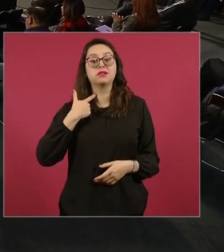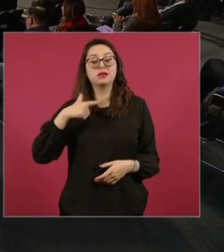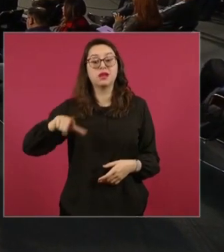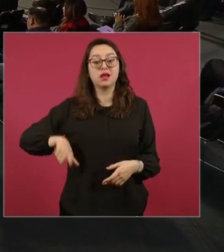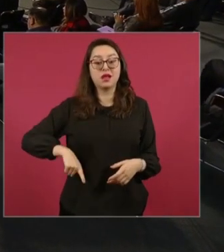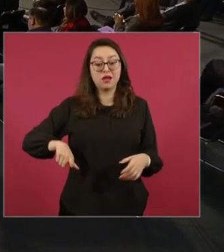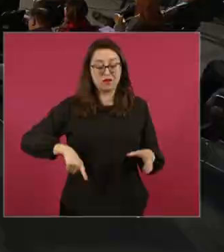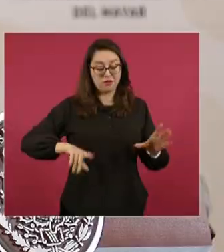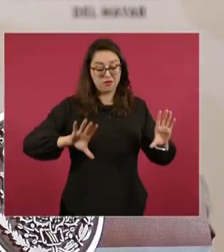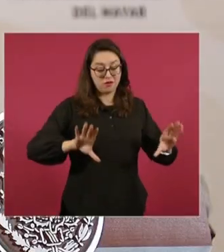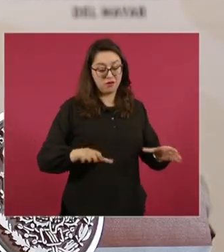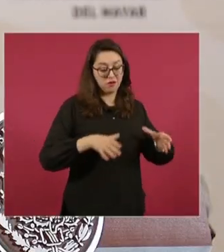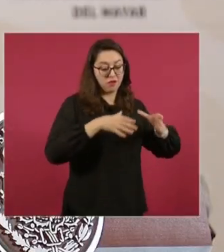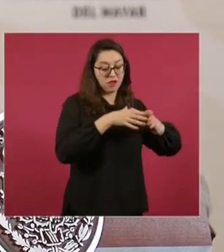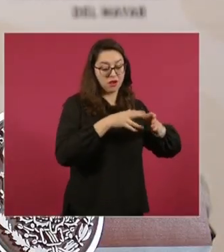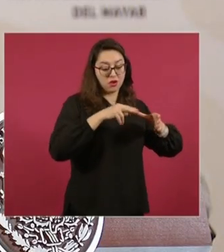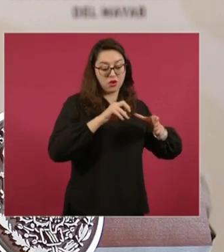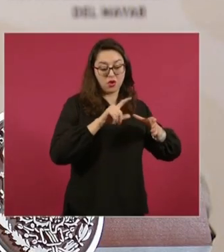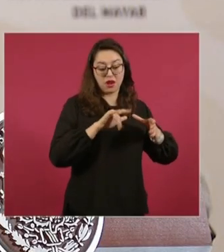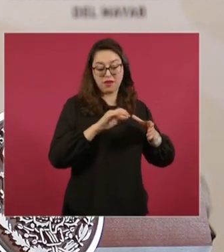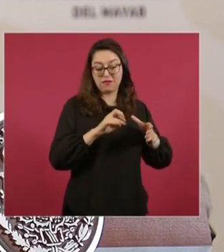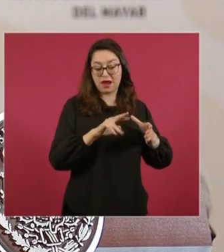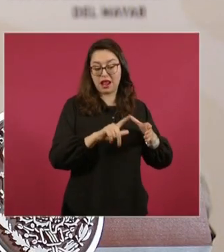llovía fuerte arriba, goteaba abajo.